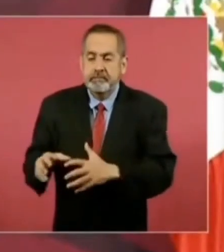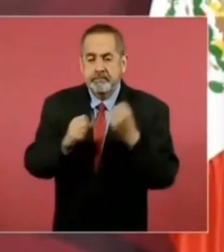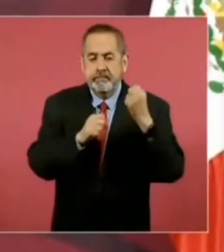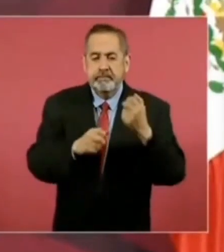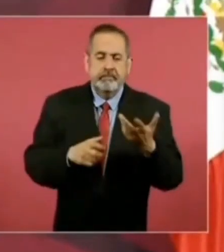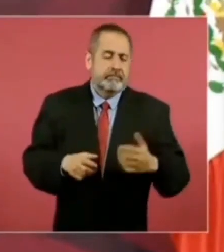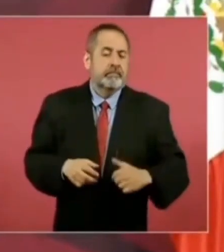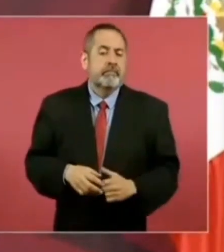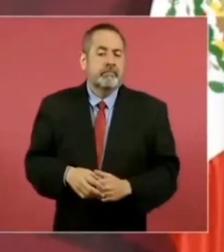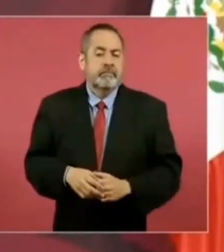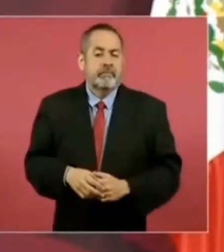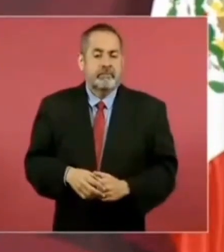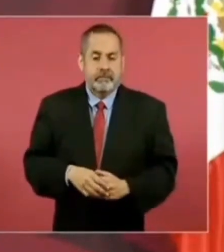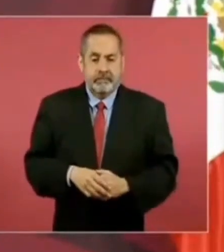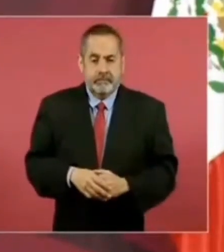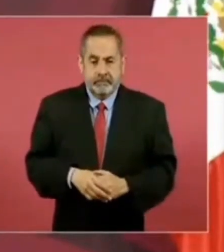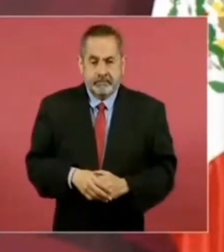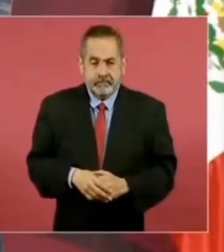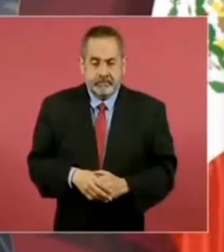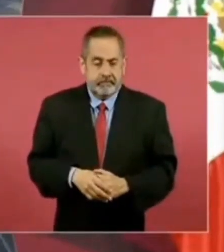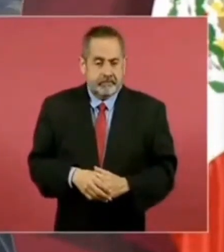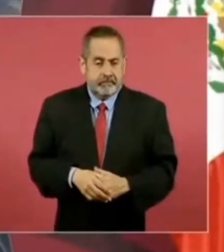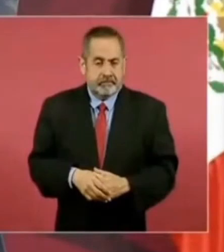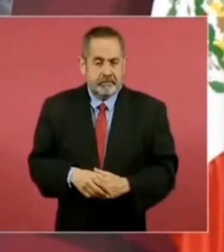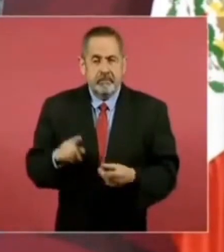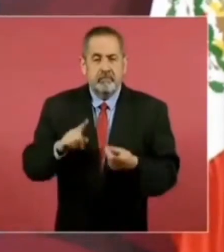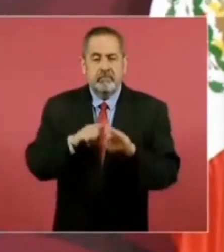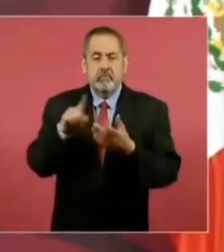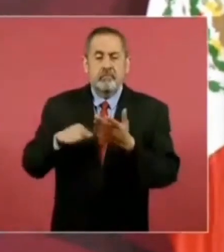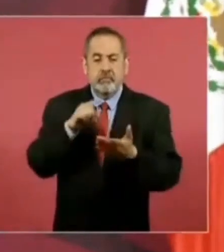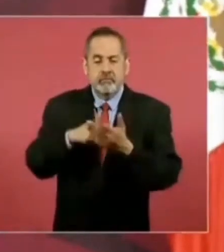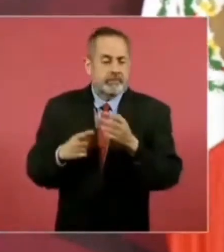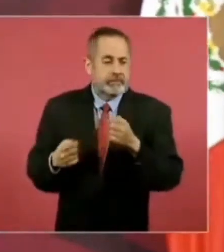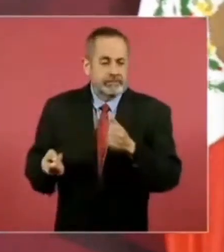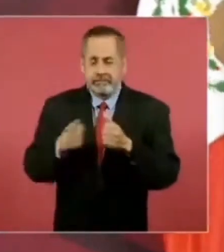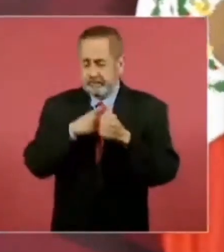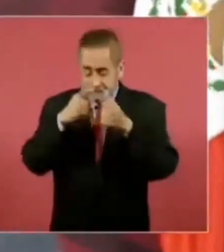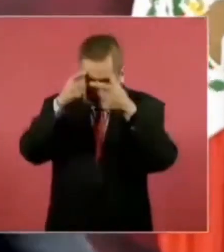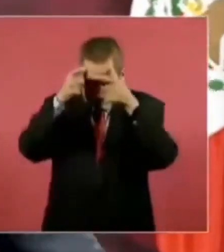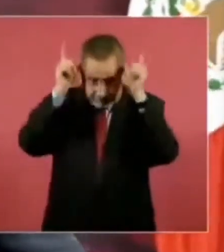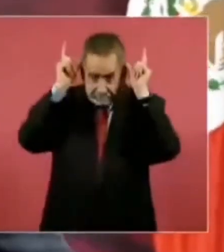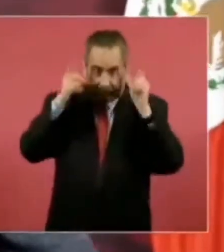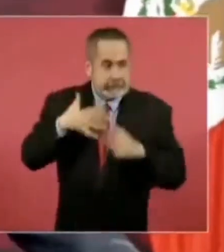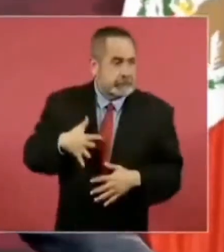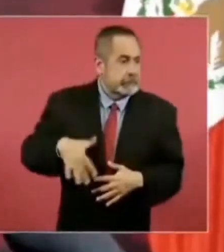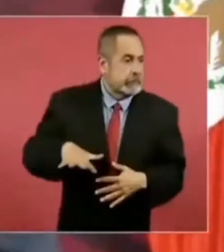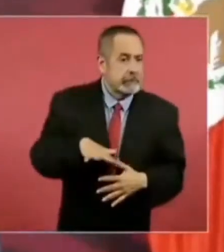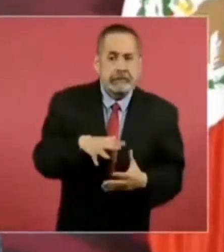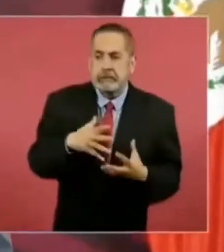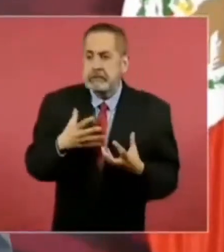¿Dónde se lleva a cabo la primera fiebre de oro? Pues aquí.